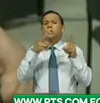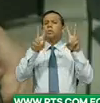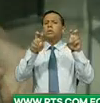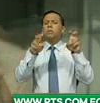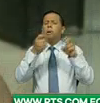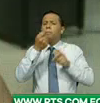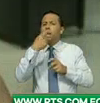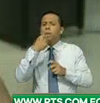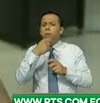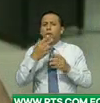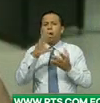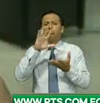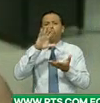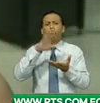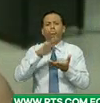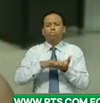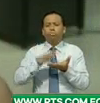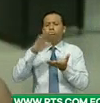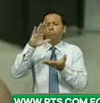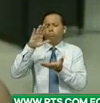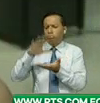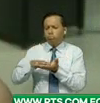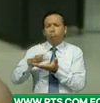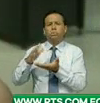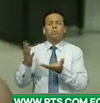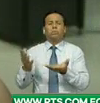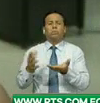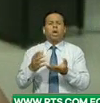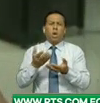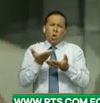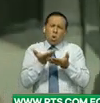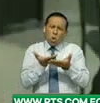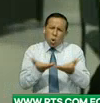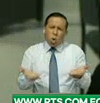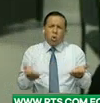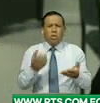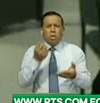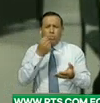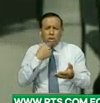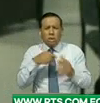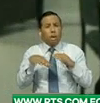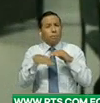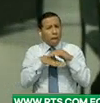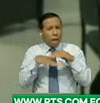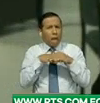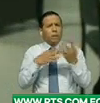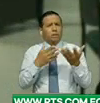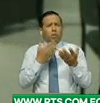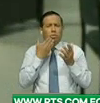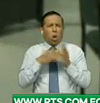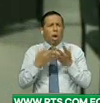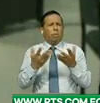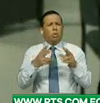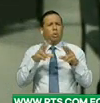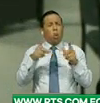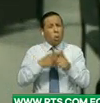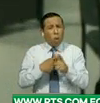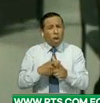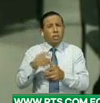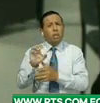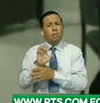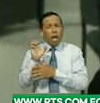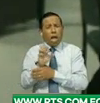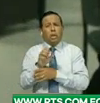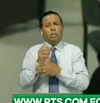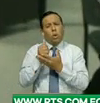sin medicinas, tenemos lo básico, lo mínimo, todo lo que tiene que ver medicinas para terapia intensiva, todo lo que es para relajar